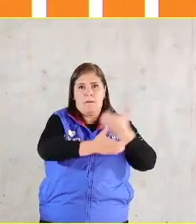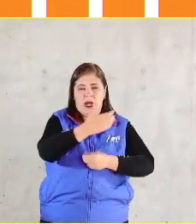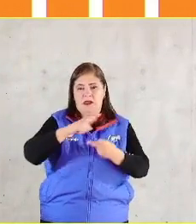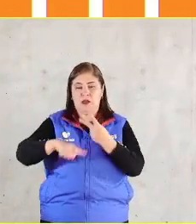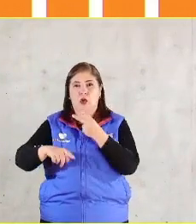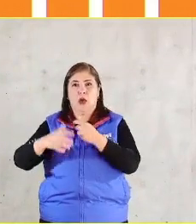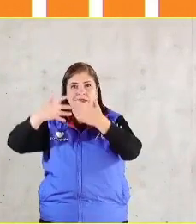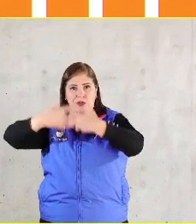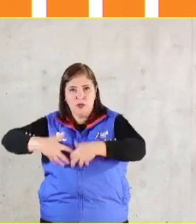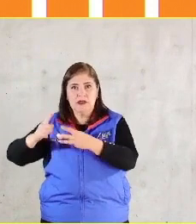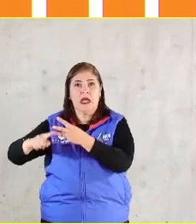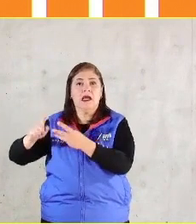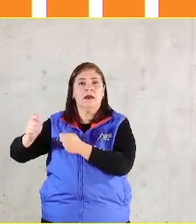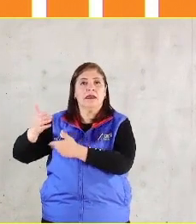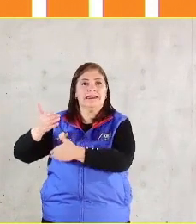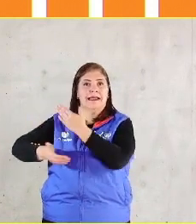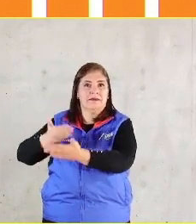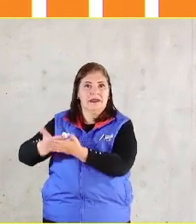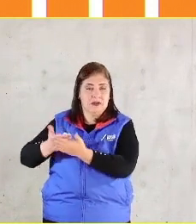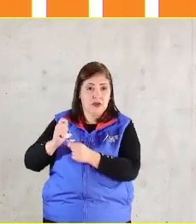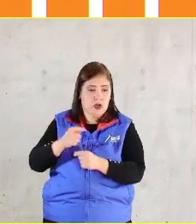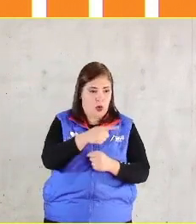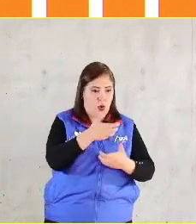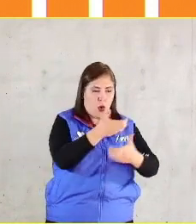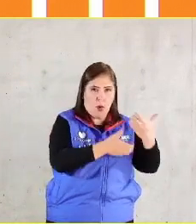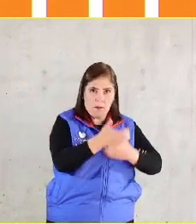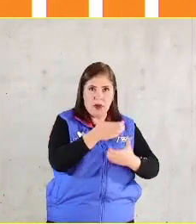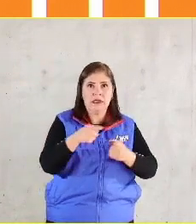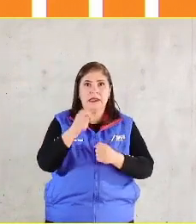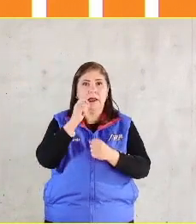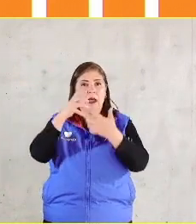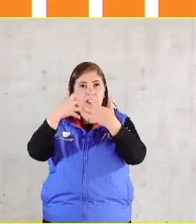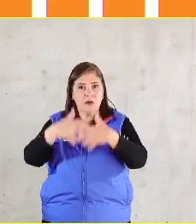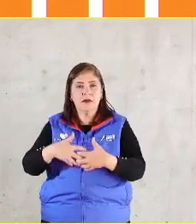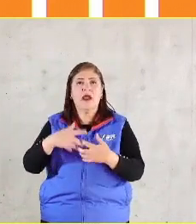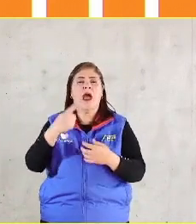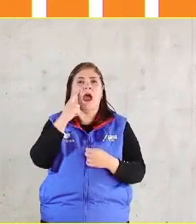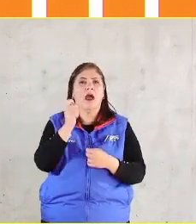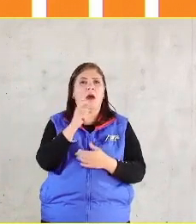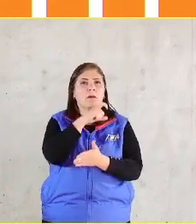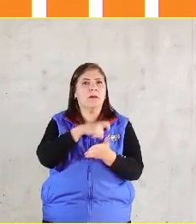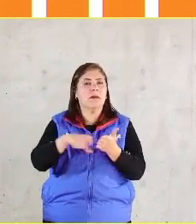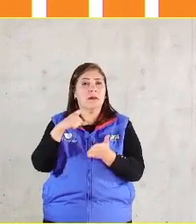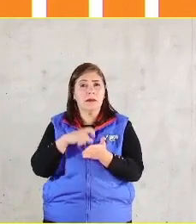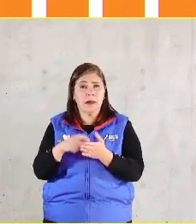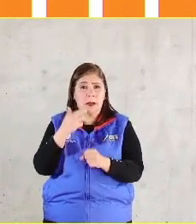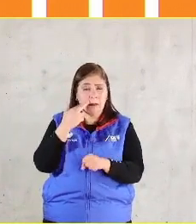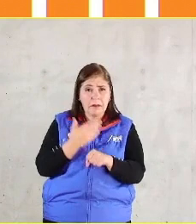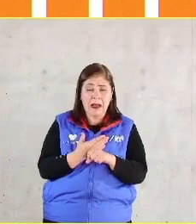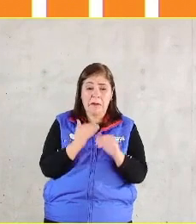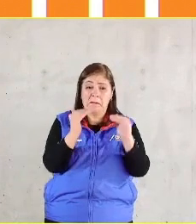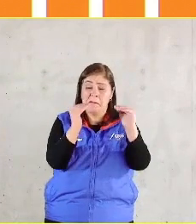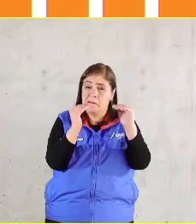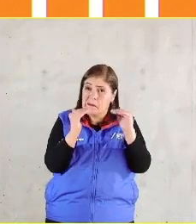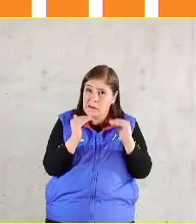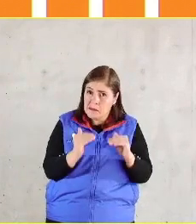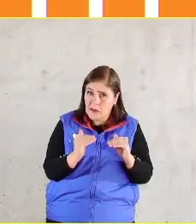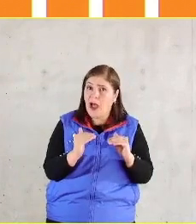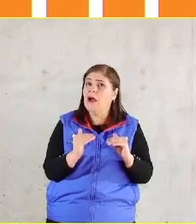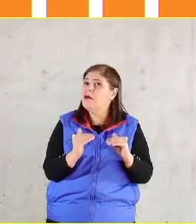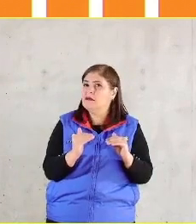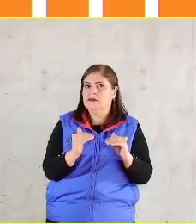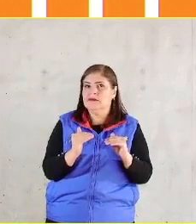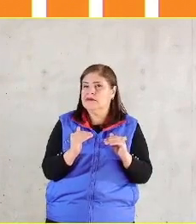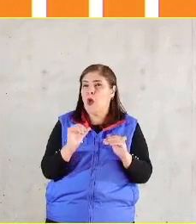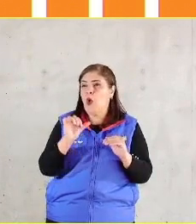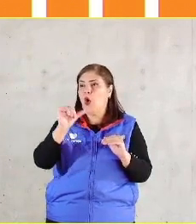industria y el sector servicios. En comercio y en industria, el consumo responsable está muy por debajo del promedio de los demás